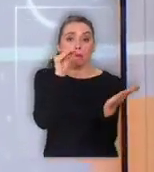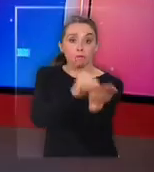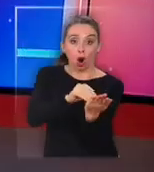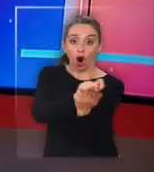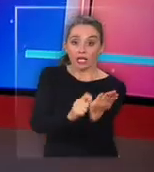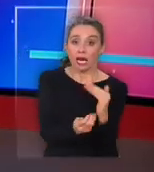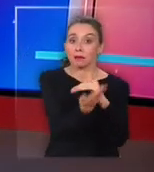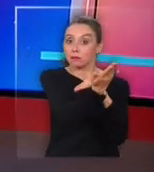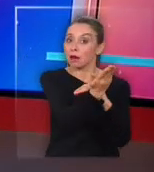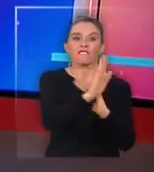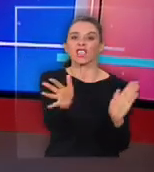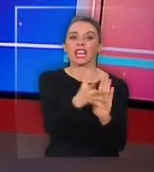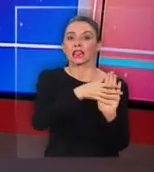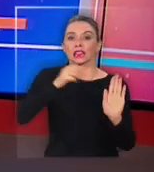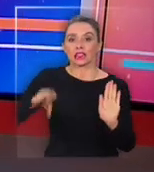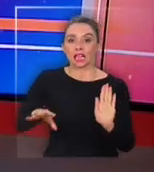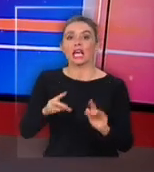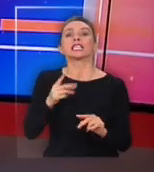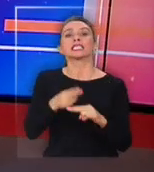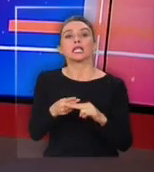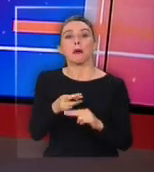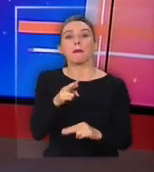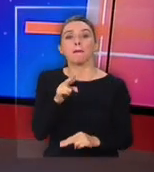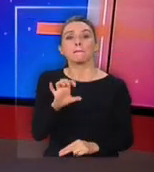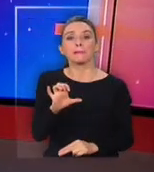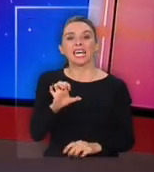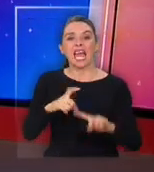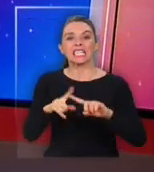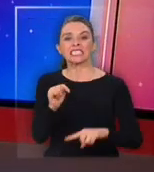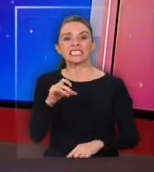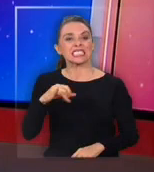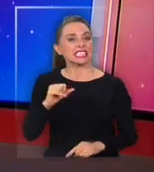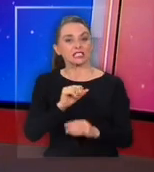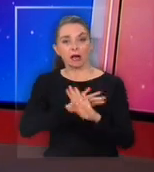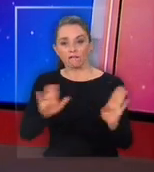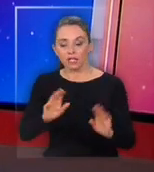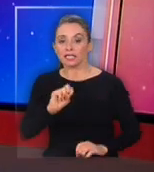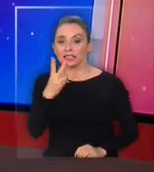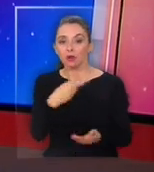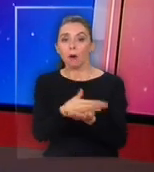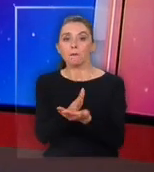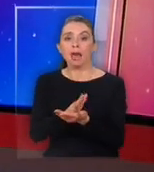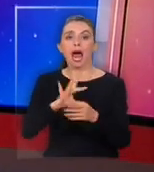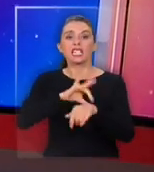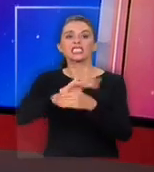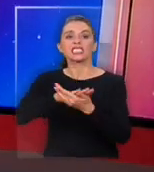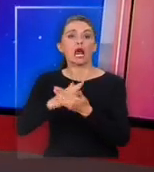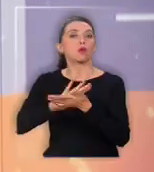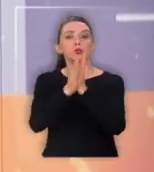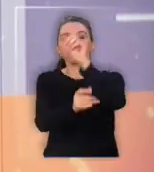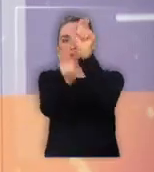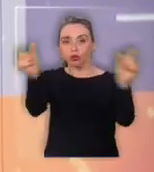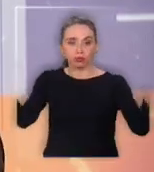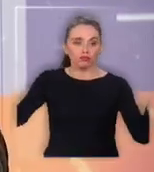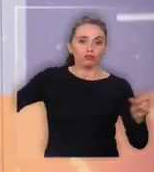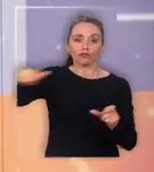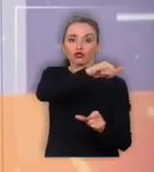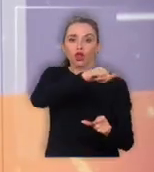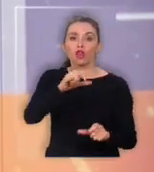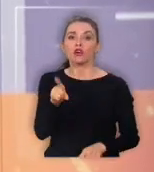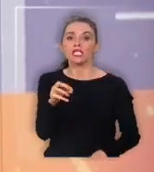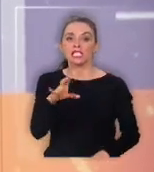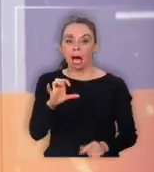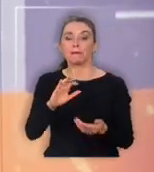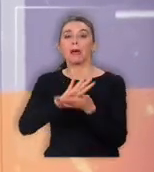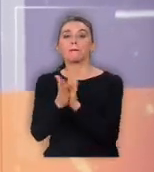de salud. Las preexistencias se eliminan. Lo segundo, se crea un plan de salud universal, que tienen que ofrecerlo todas las ISAPRES. Un